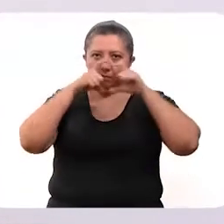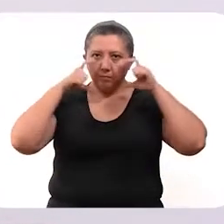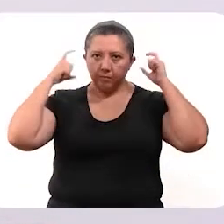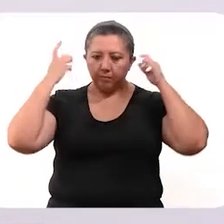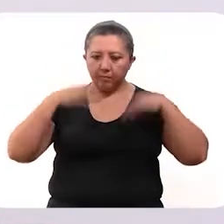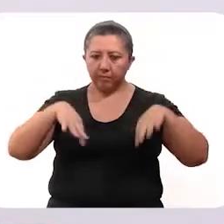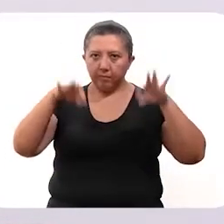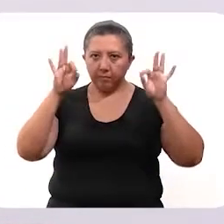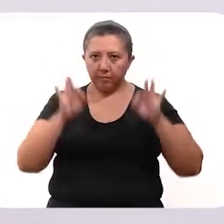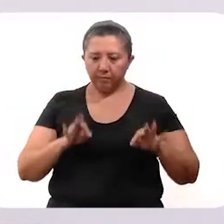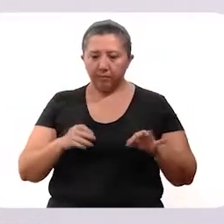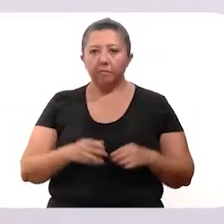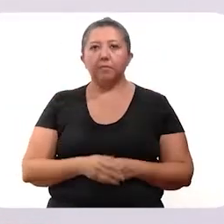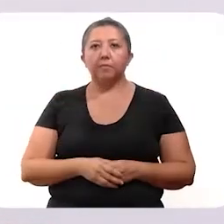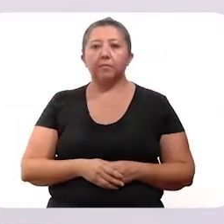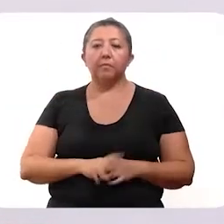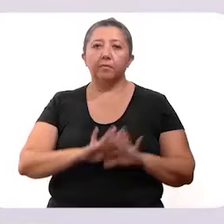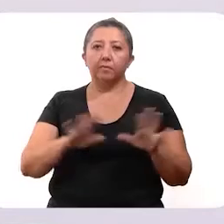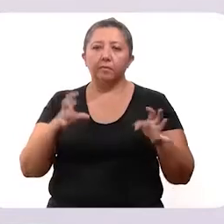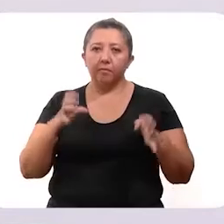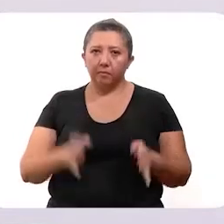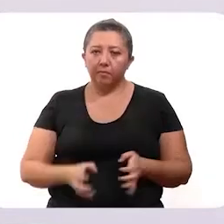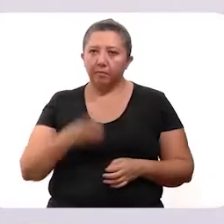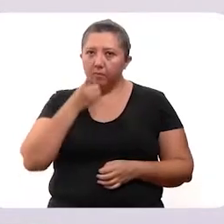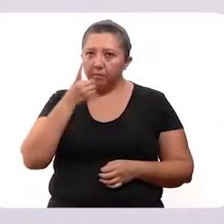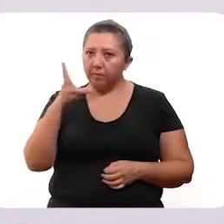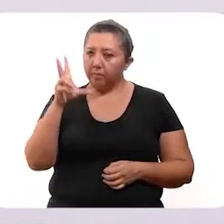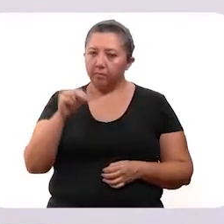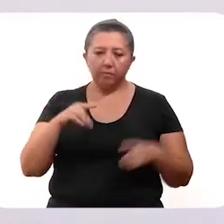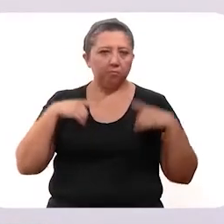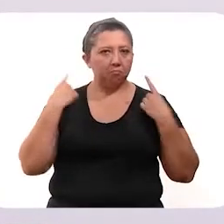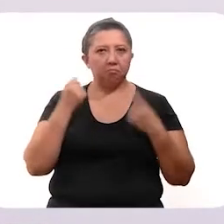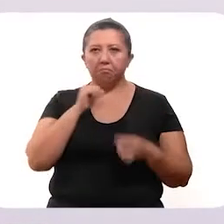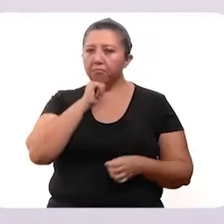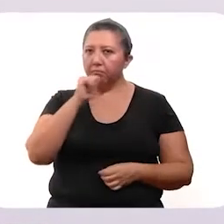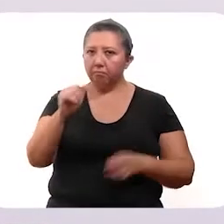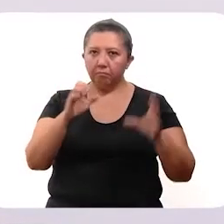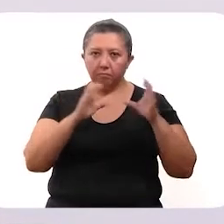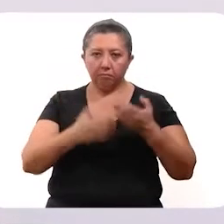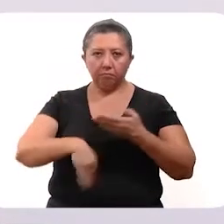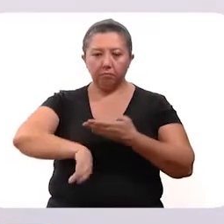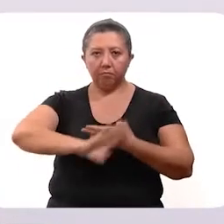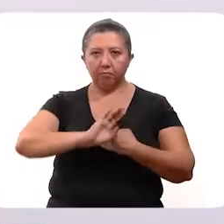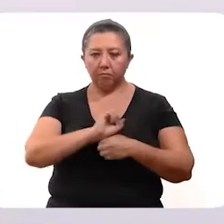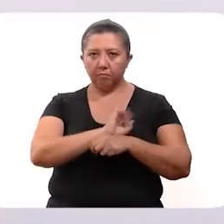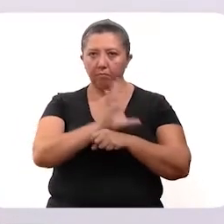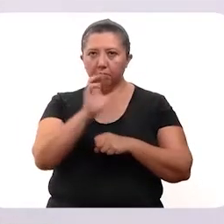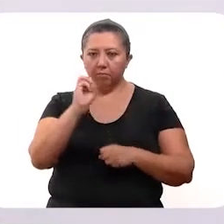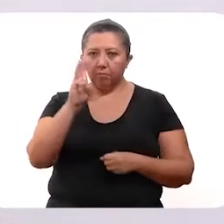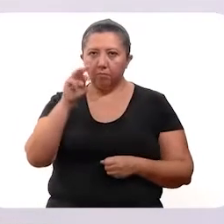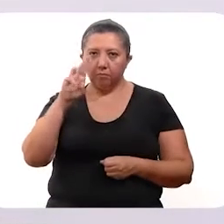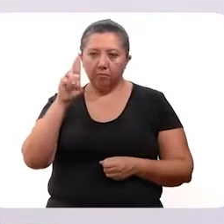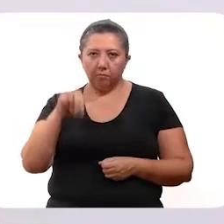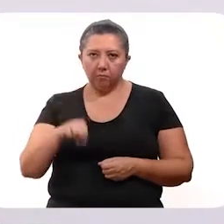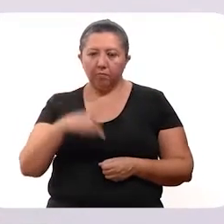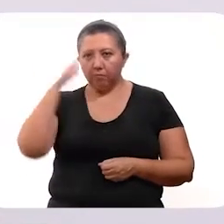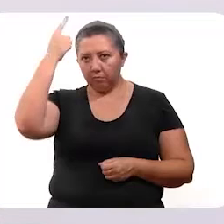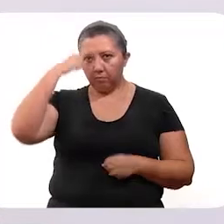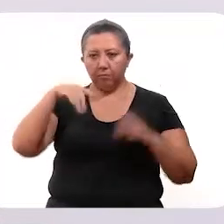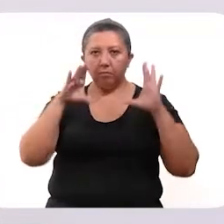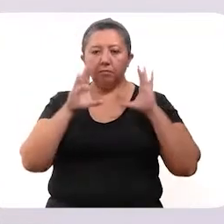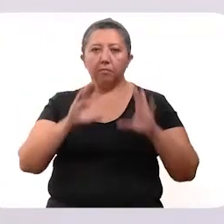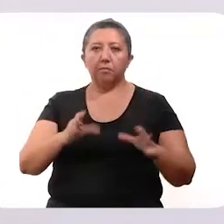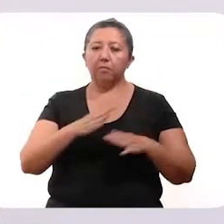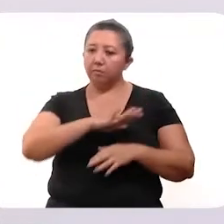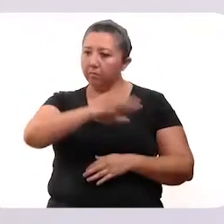cubrebocas de tela o pañoletas, ya que está descrito que no brinda ninguna protección contra la variante Omicron, por lo que para